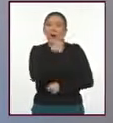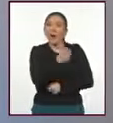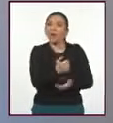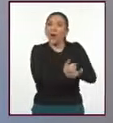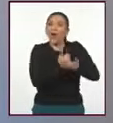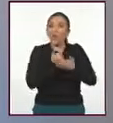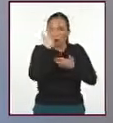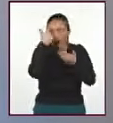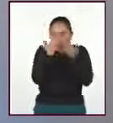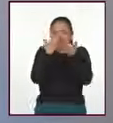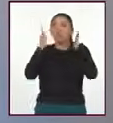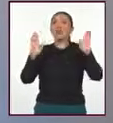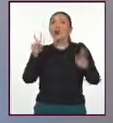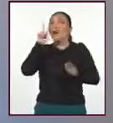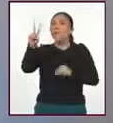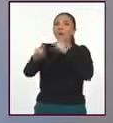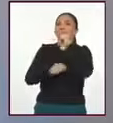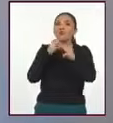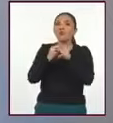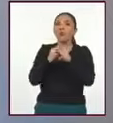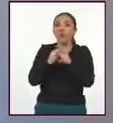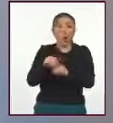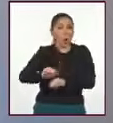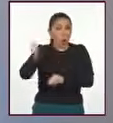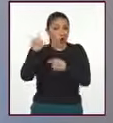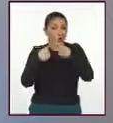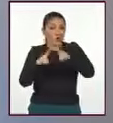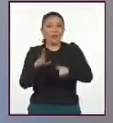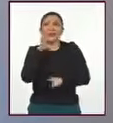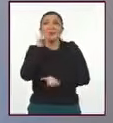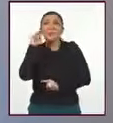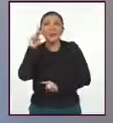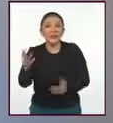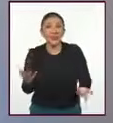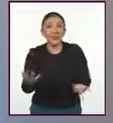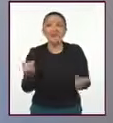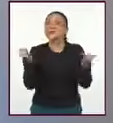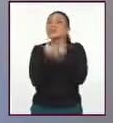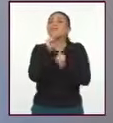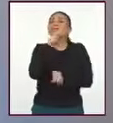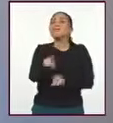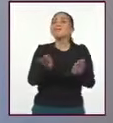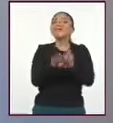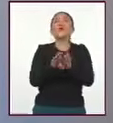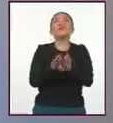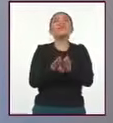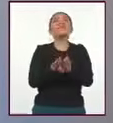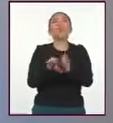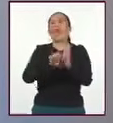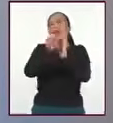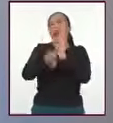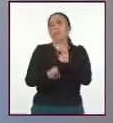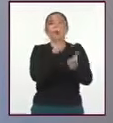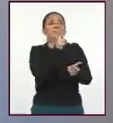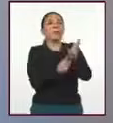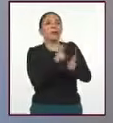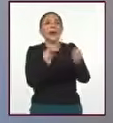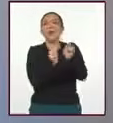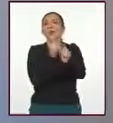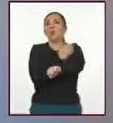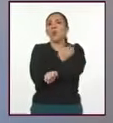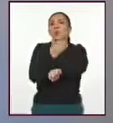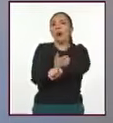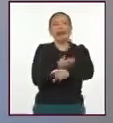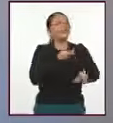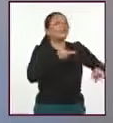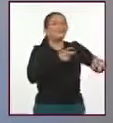mundo que pues no tendríamos de otra manera. Lo mismo si lo analizamos con el platicar con los compañeros,